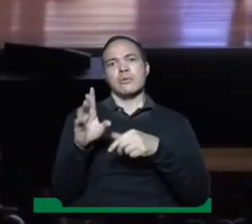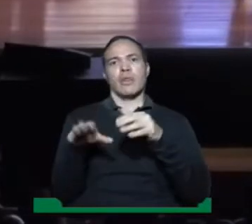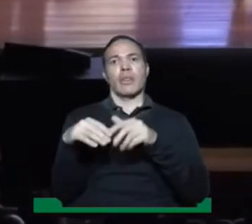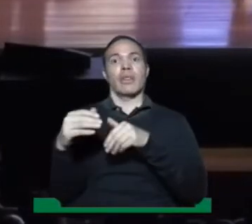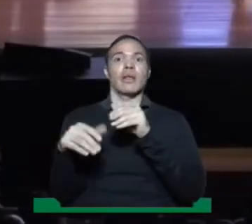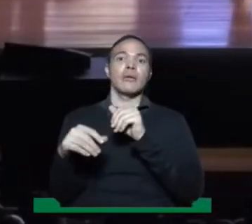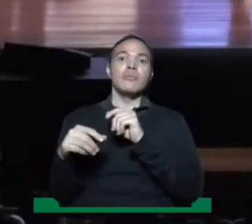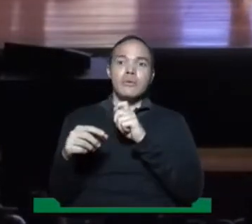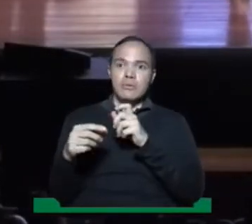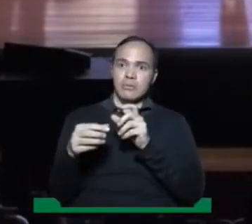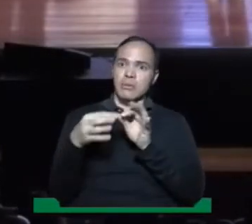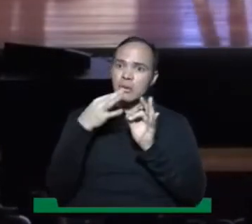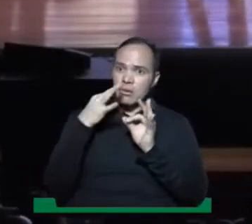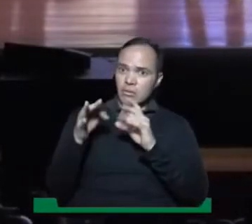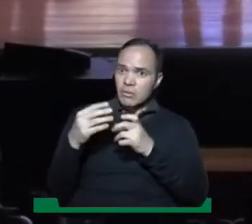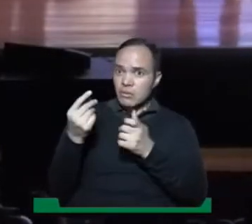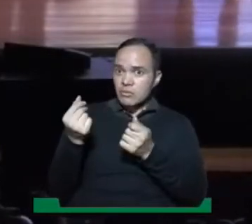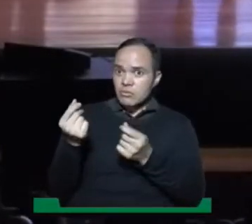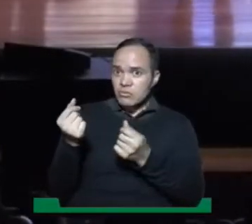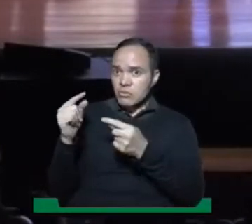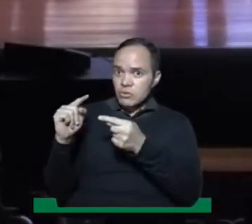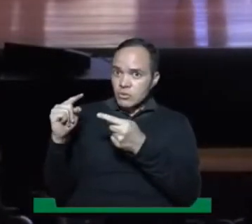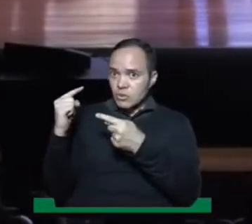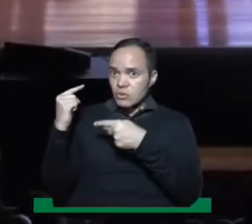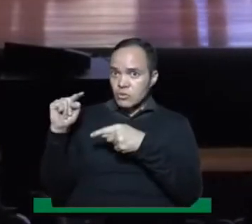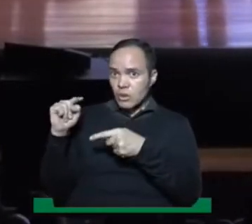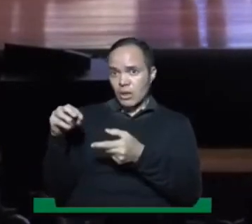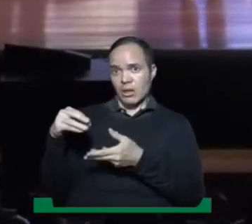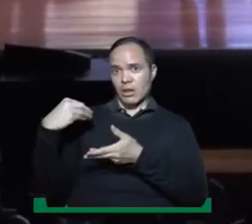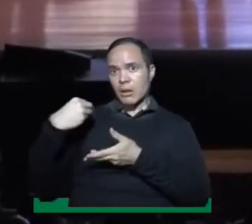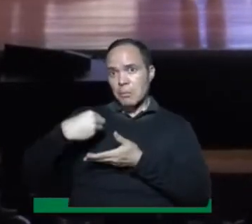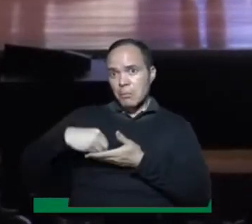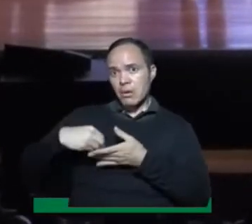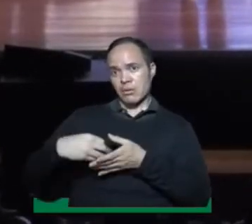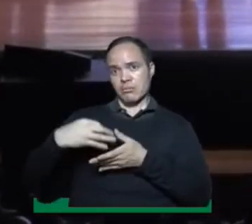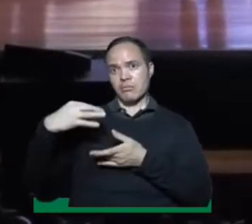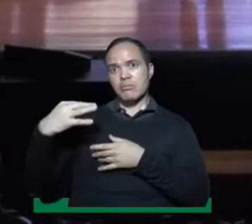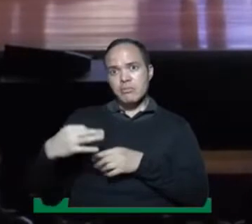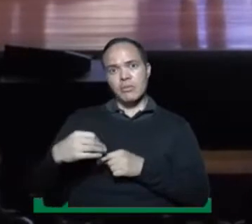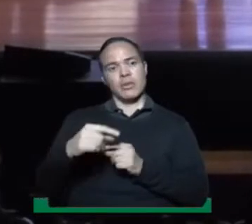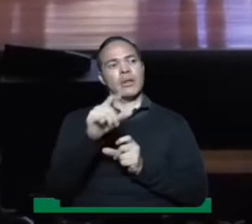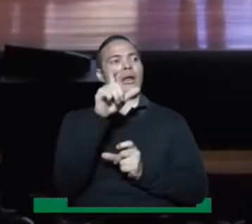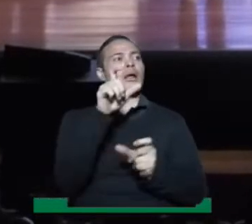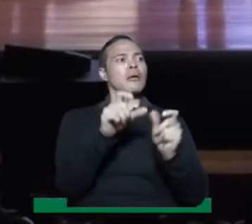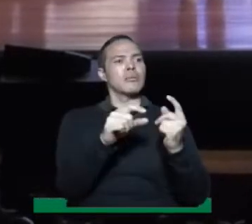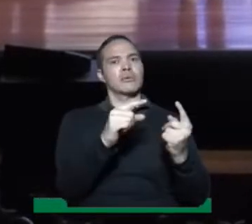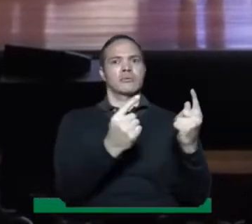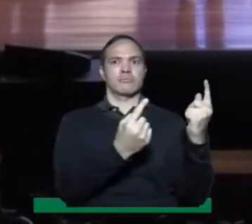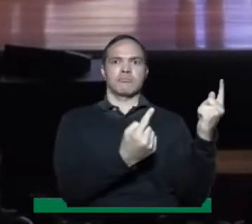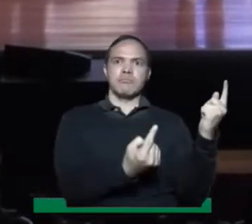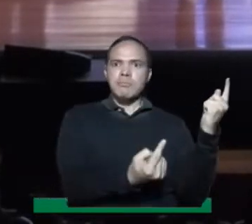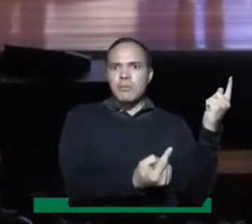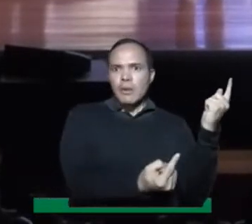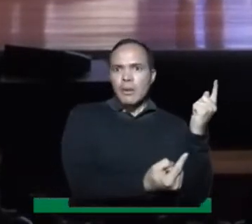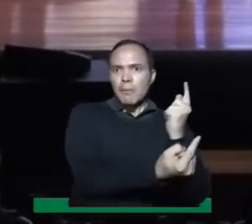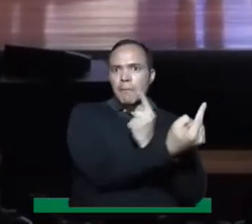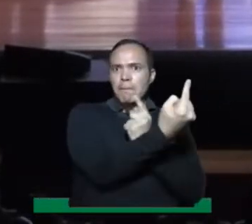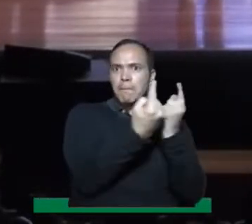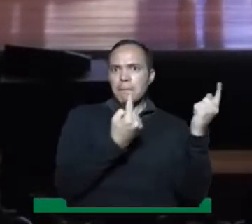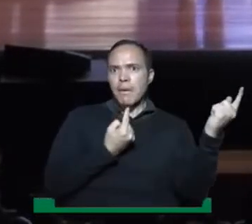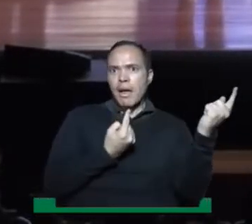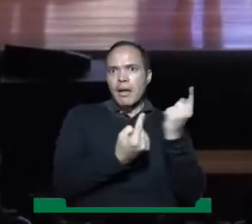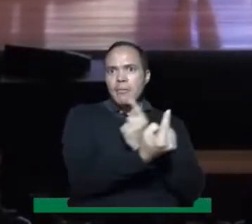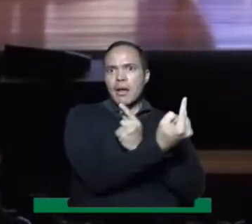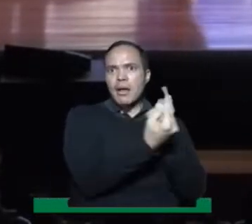atraía a las personas las captaban las tenía y concentradas en lo que estaba hablando y empiezan a hablar de estas metodologías